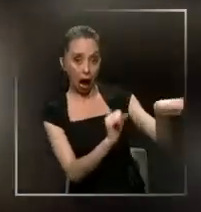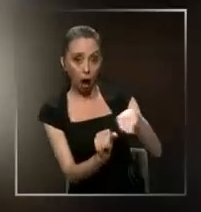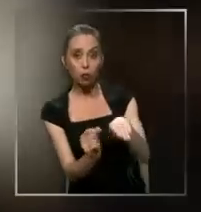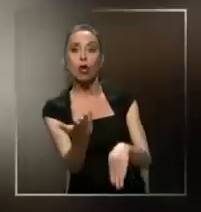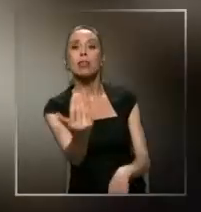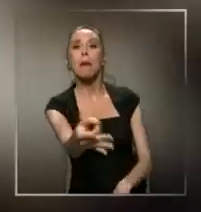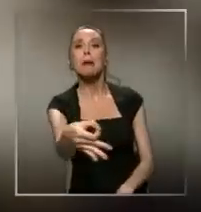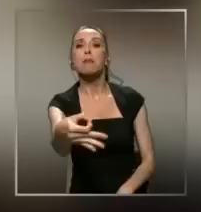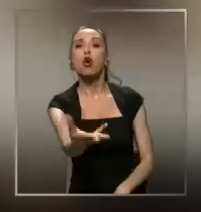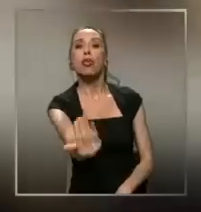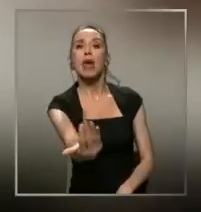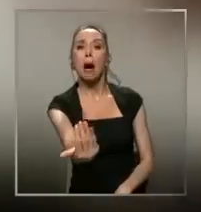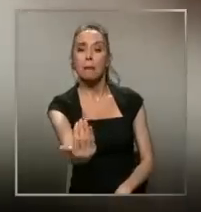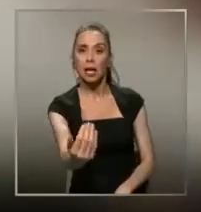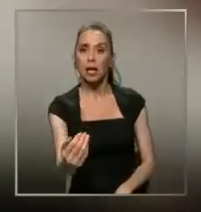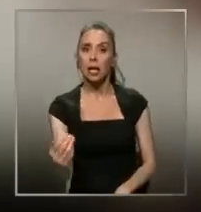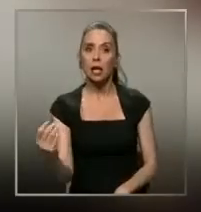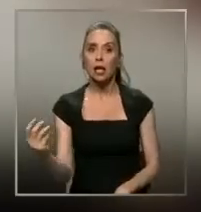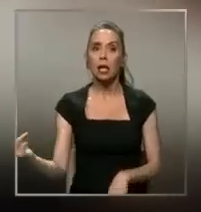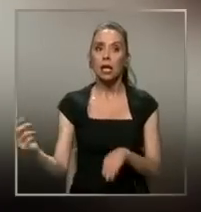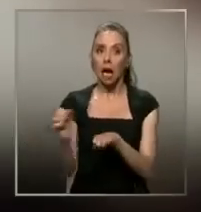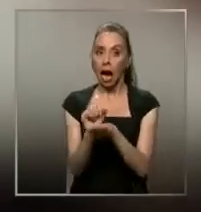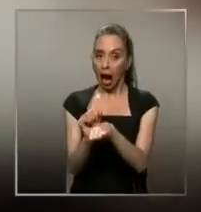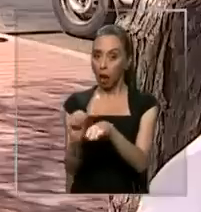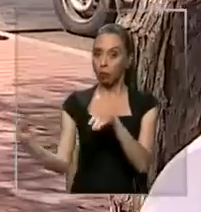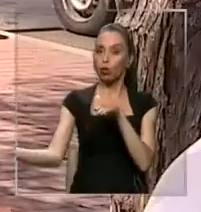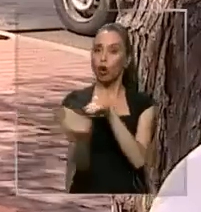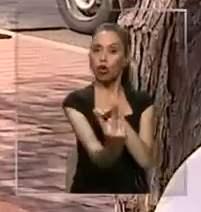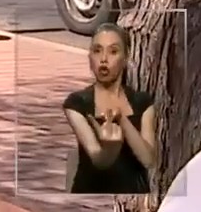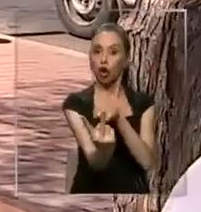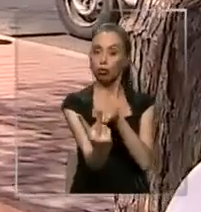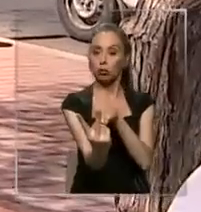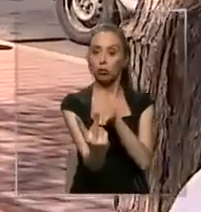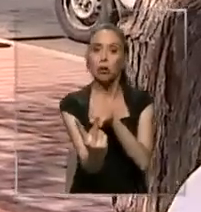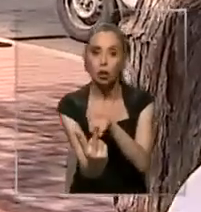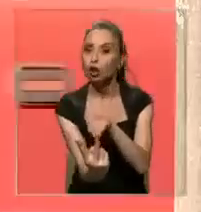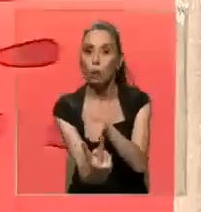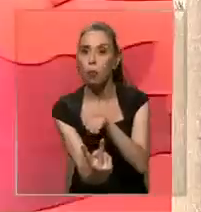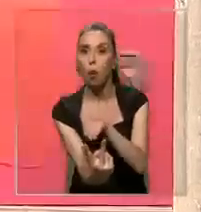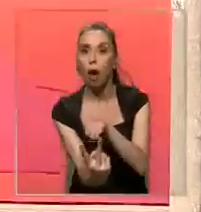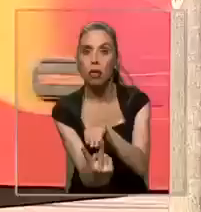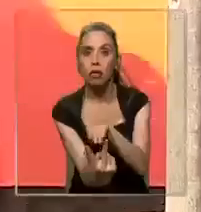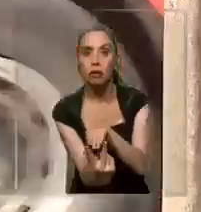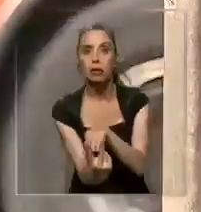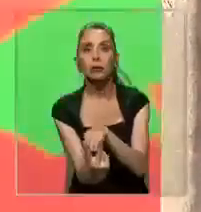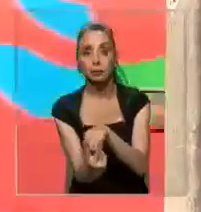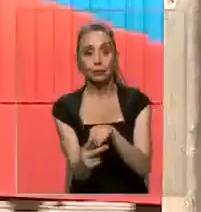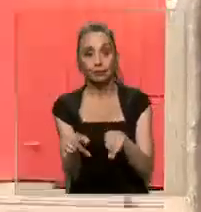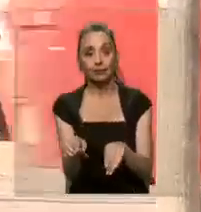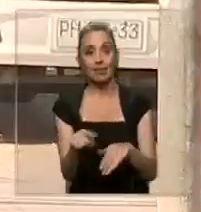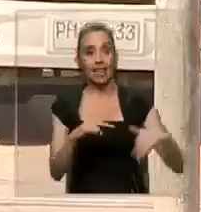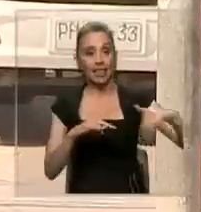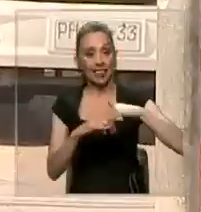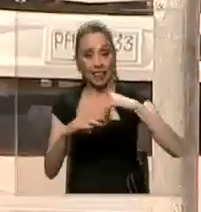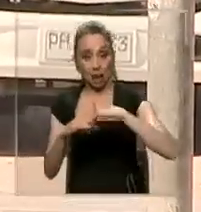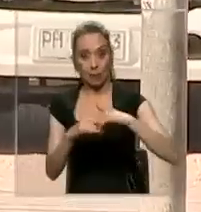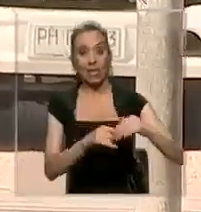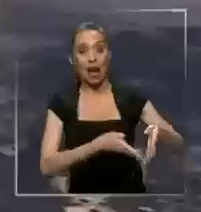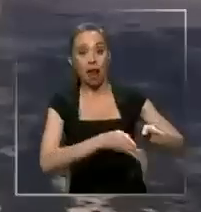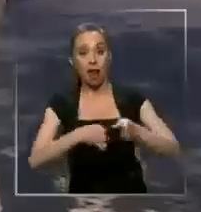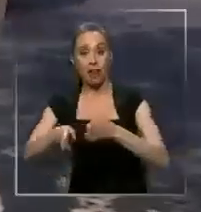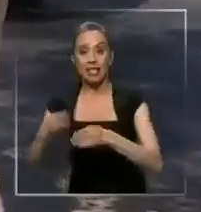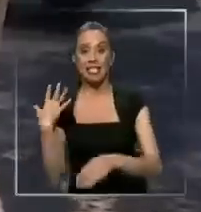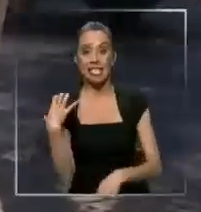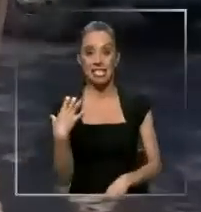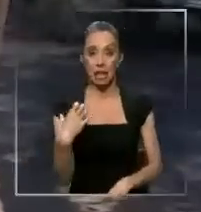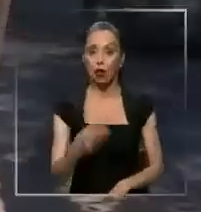pasarles monedas. Entonces se pusieron los dos delante del auto y no nos dejaron pasar. En los alrededores de los terminales de buses de Estación